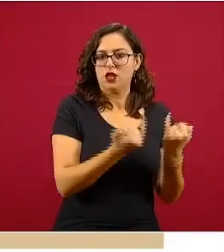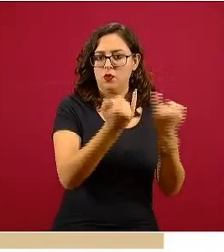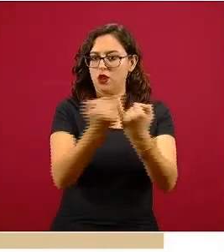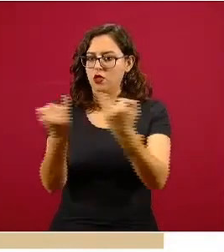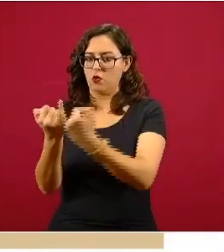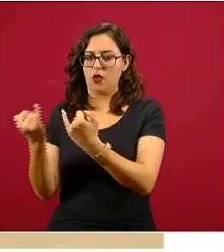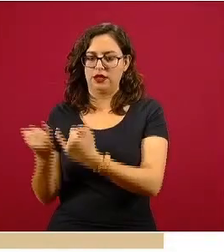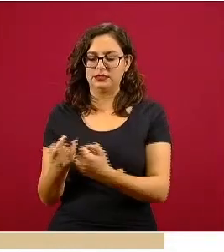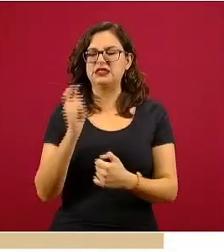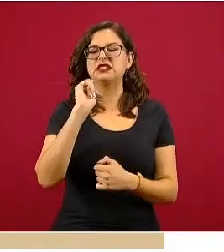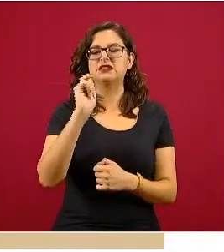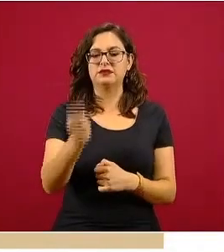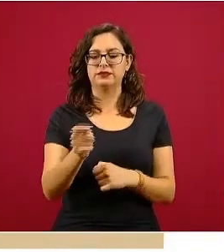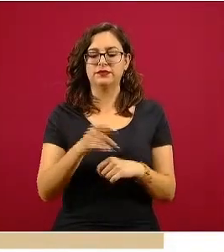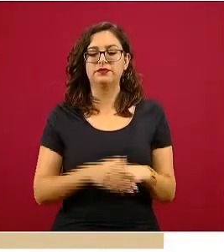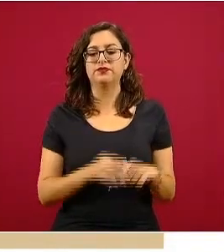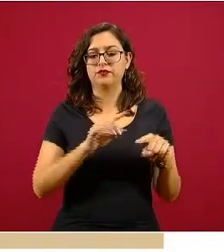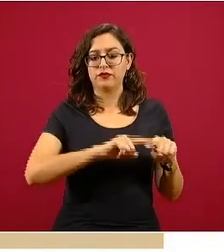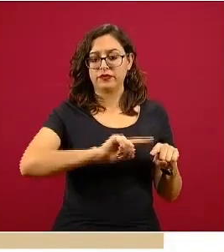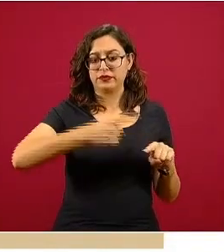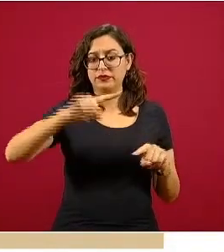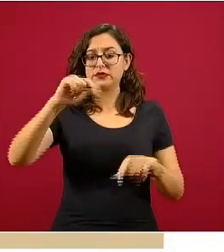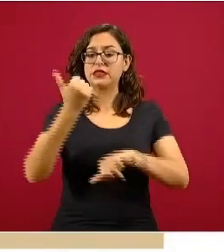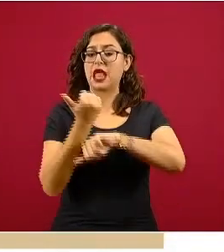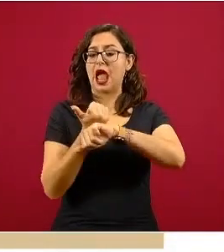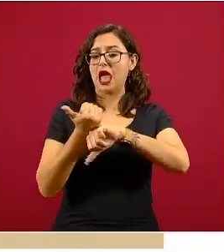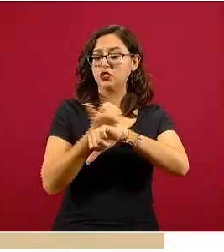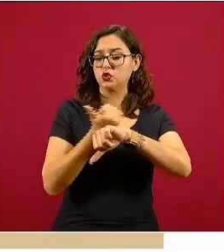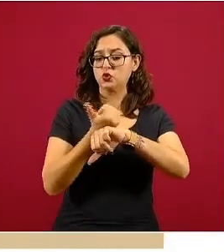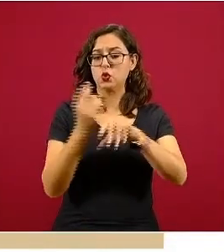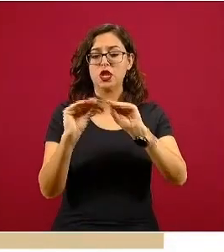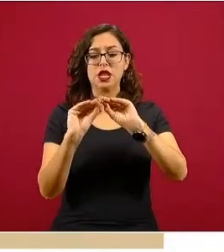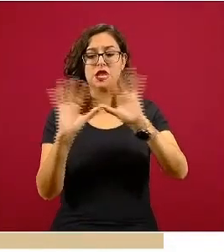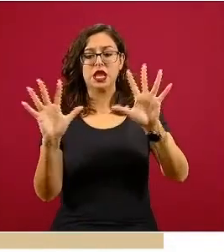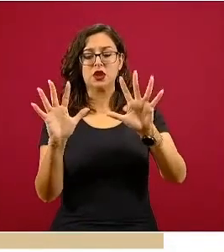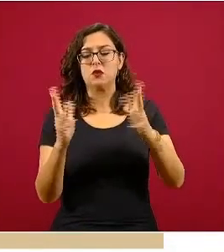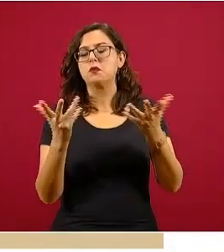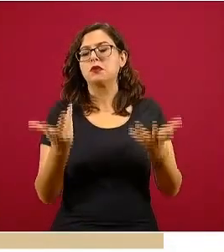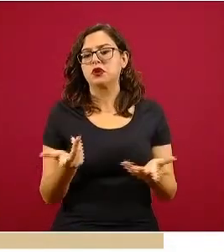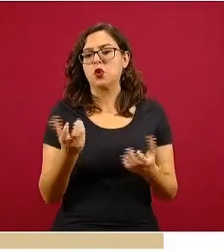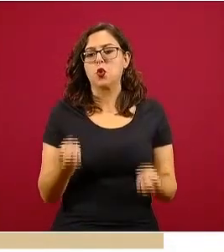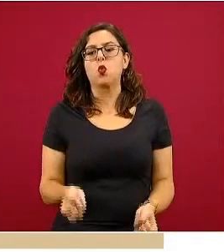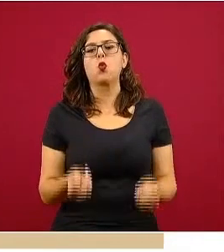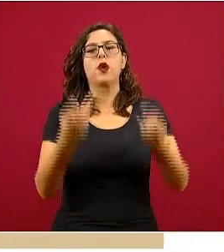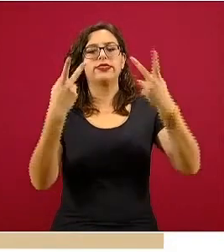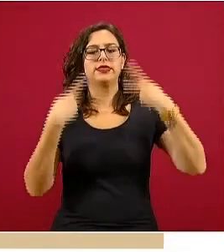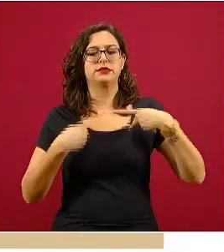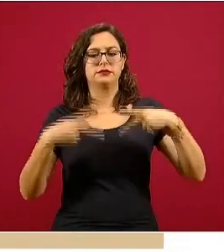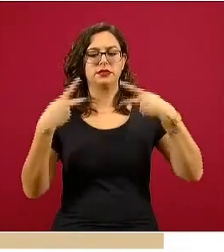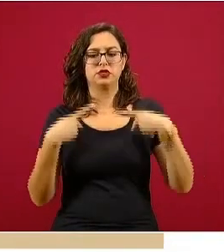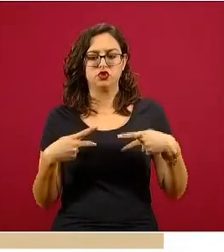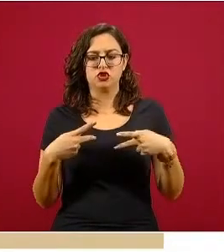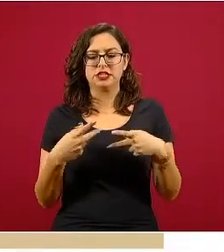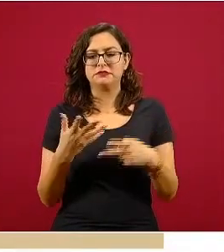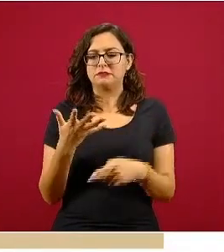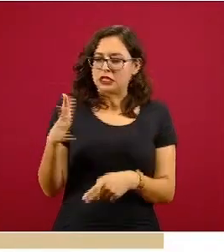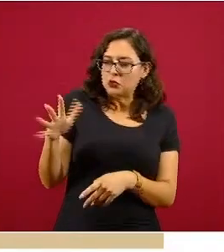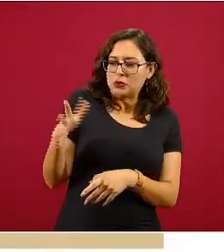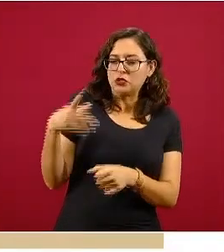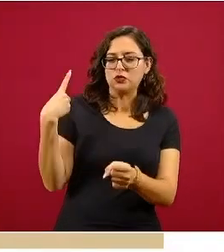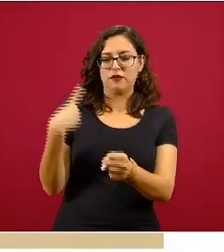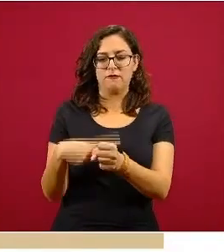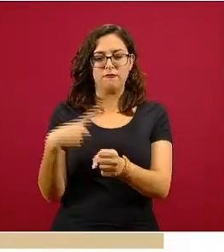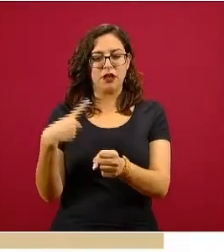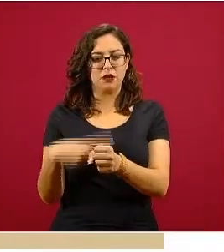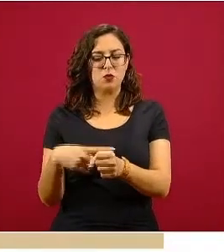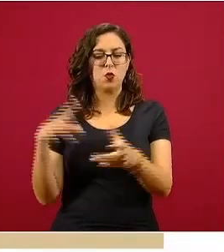federativas. La curva de color azul claro es la que presentamos siempre en el panorama nacional, es decir, la cantidad de casos estimados que